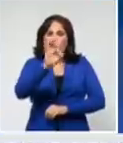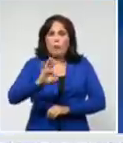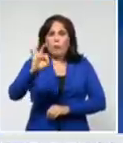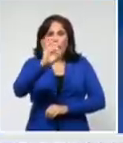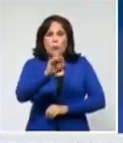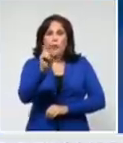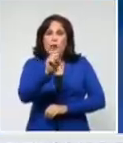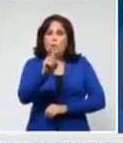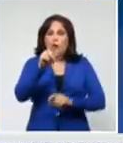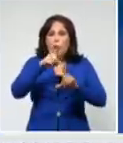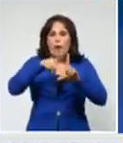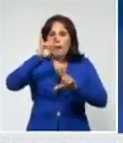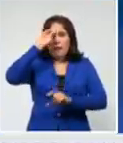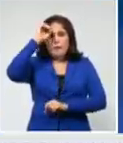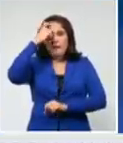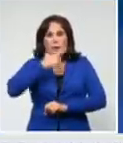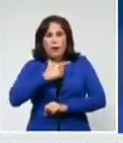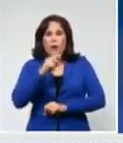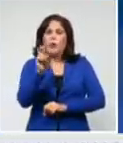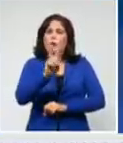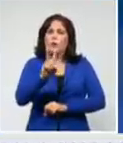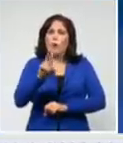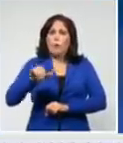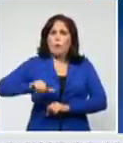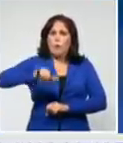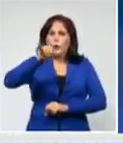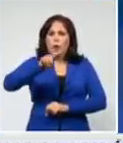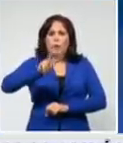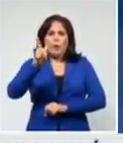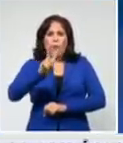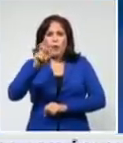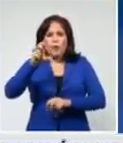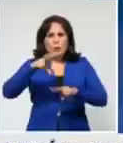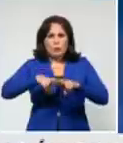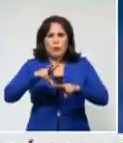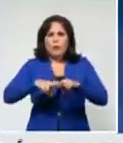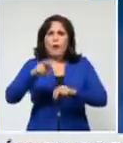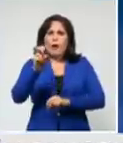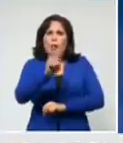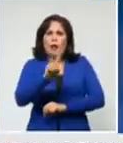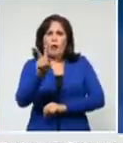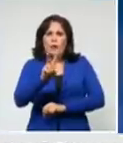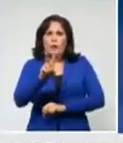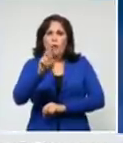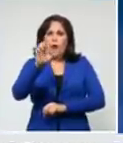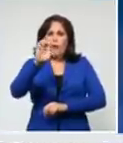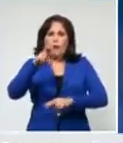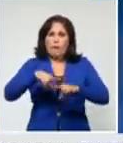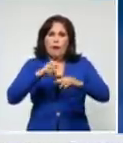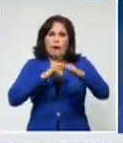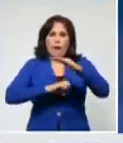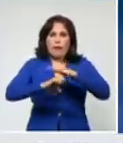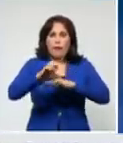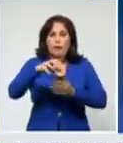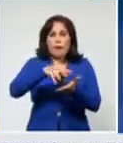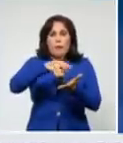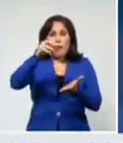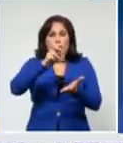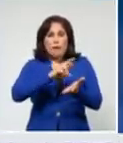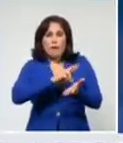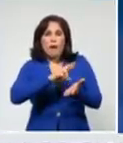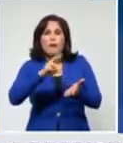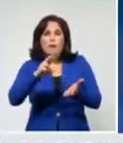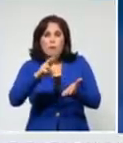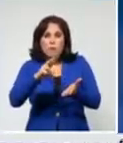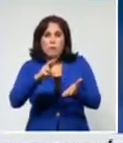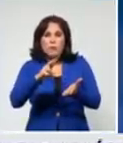de La Lisa, 2 de Boyeros, 2 de Centro Habana, 2 de Habana del Este y de Plaza de la Revolución y